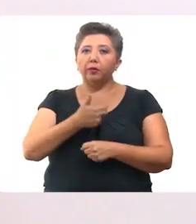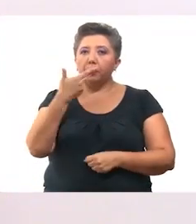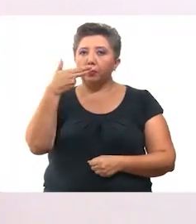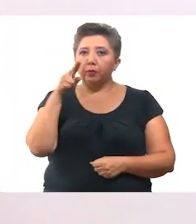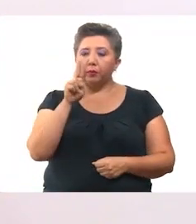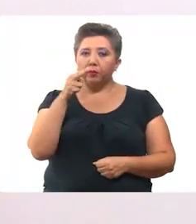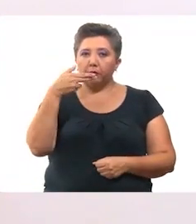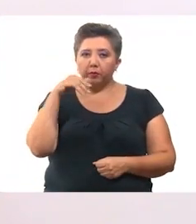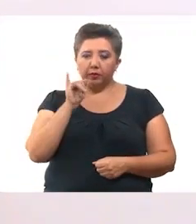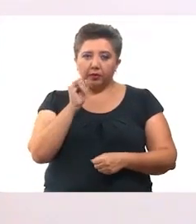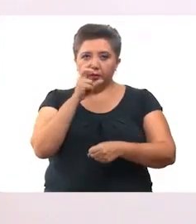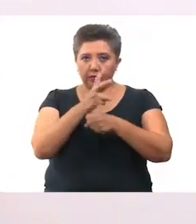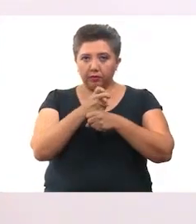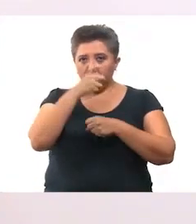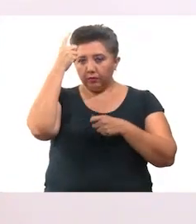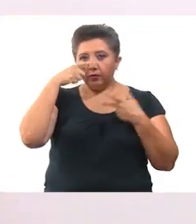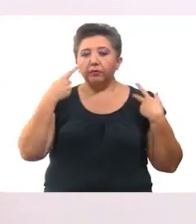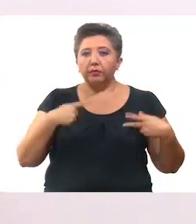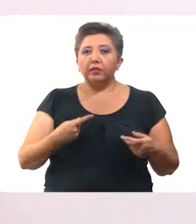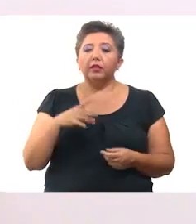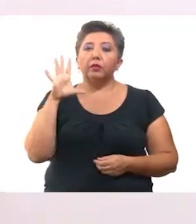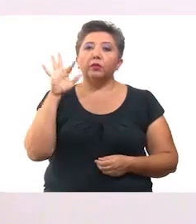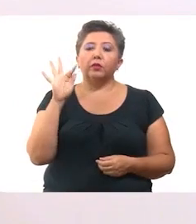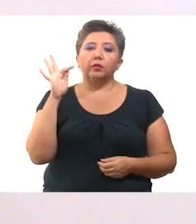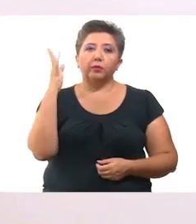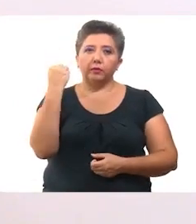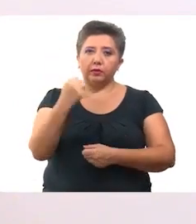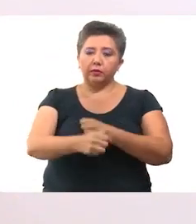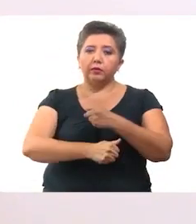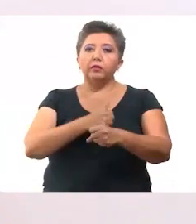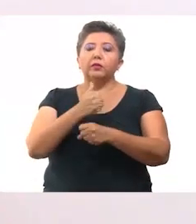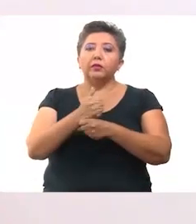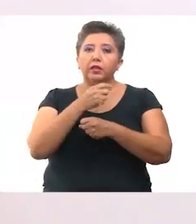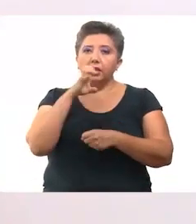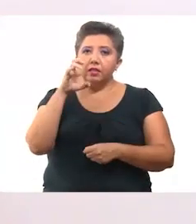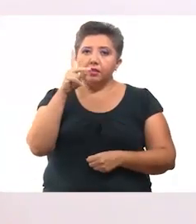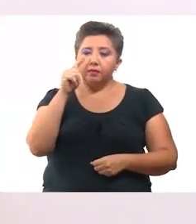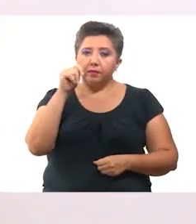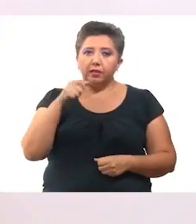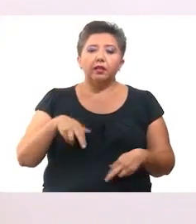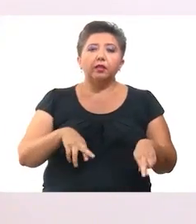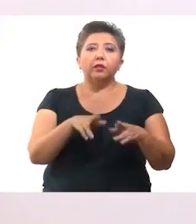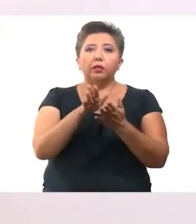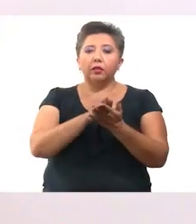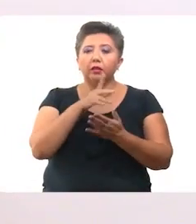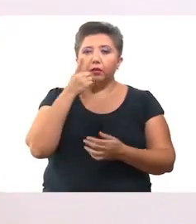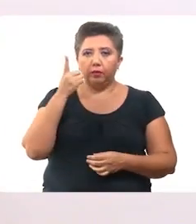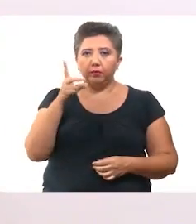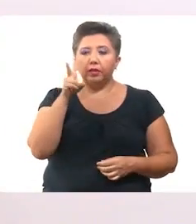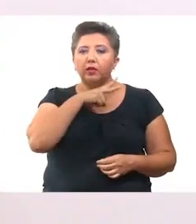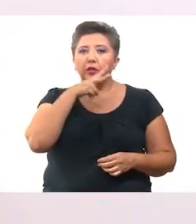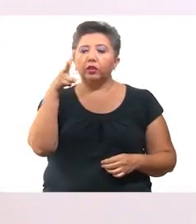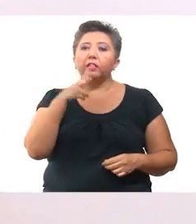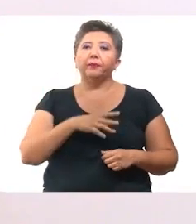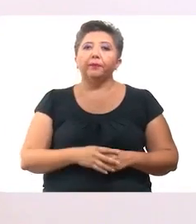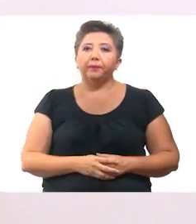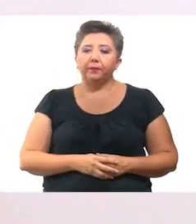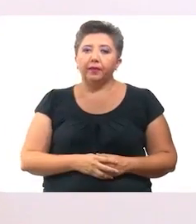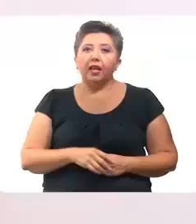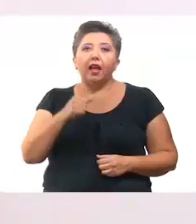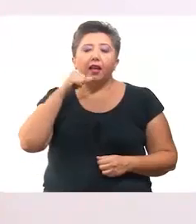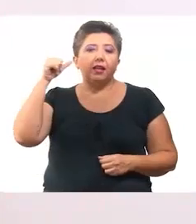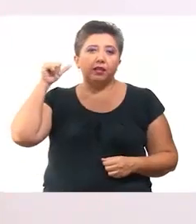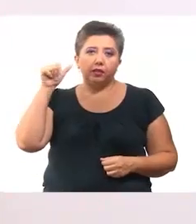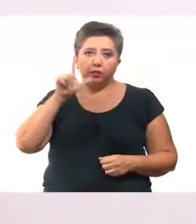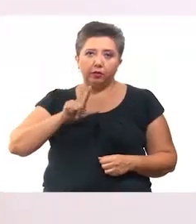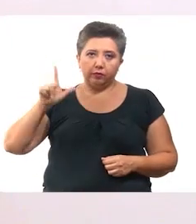Jují y de la segunda dosis para las personas de 40 a 49 años en Espita, Río Lagarto, San Felipe y Valladolid. Ayer